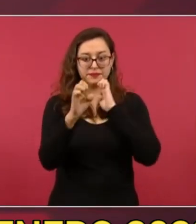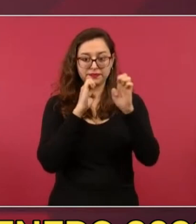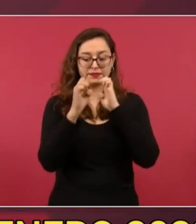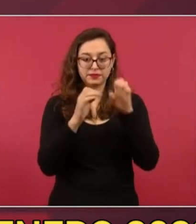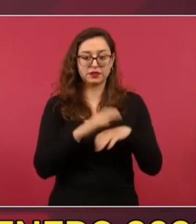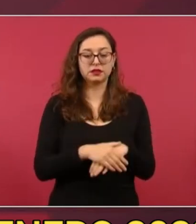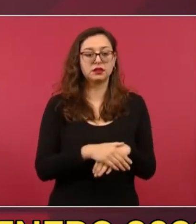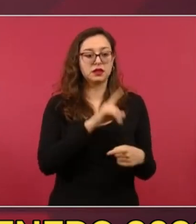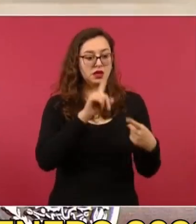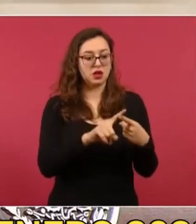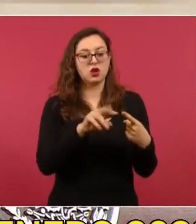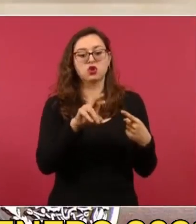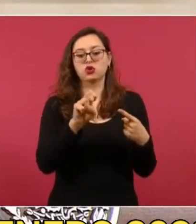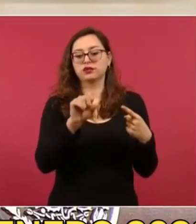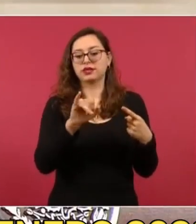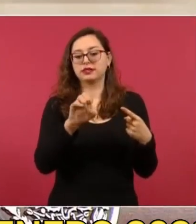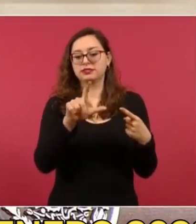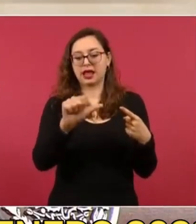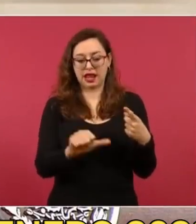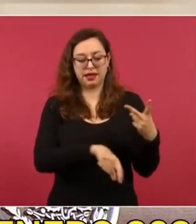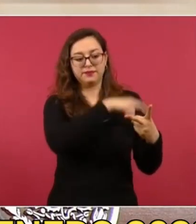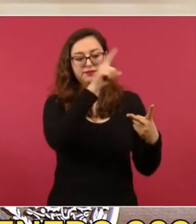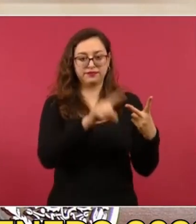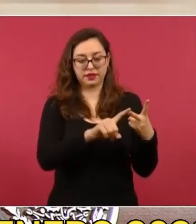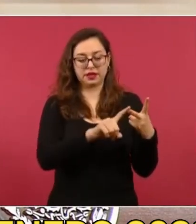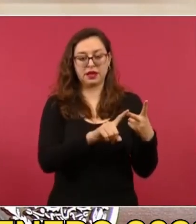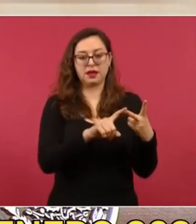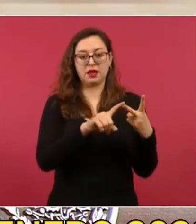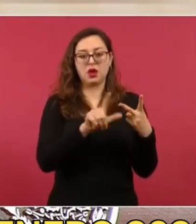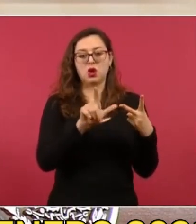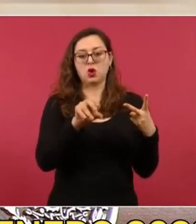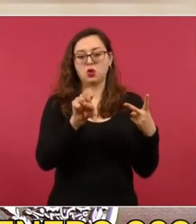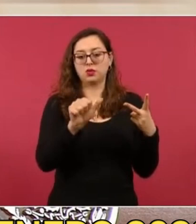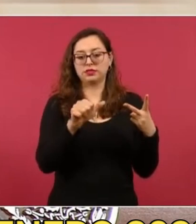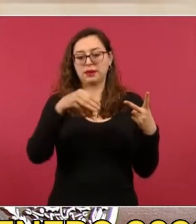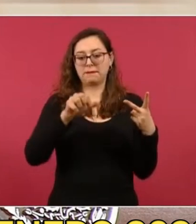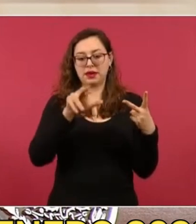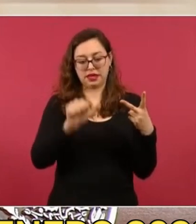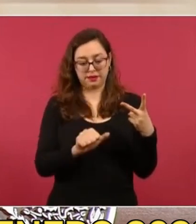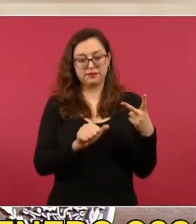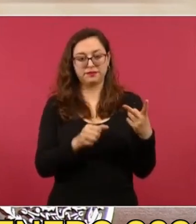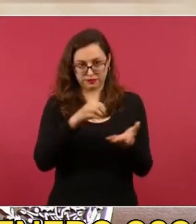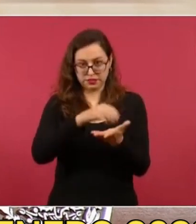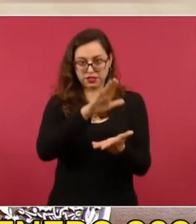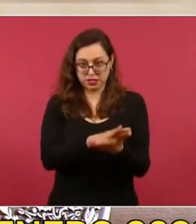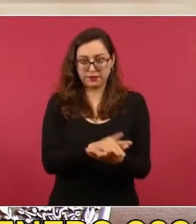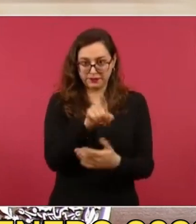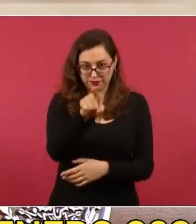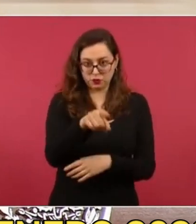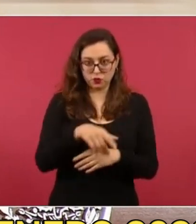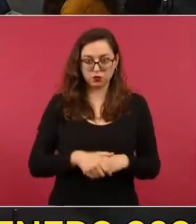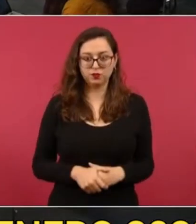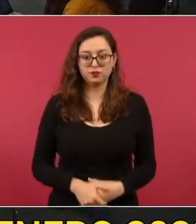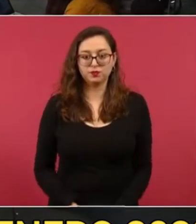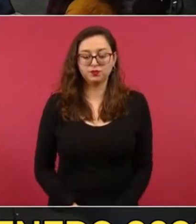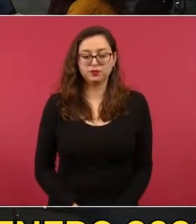ver a Rosa Isela, que puedas ver a Luisa María Alcalde, secretaria del Trabajo, para este